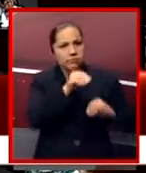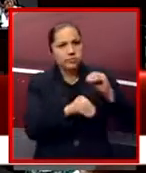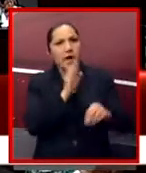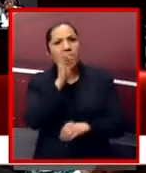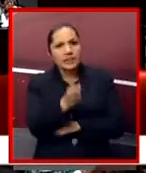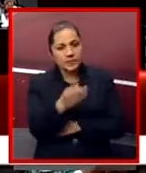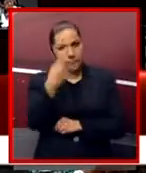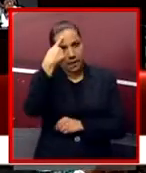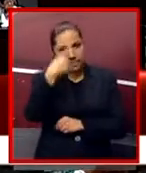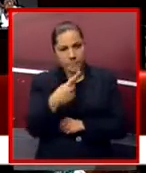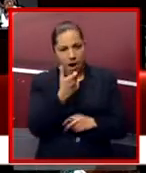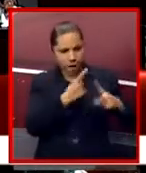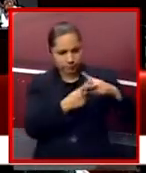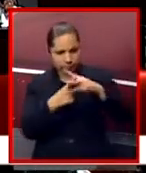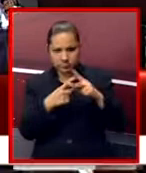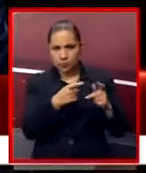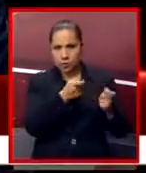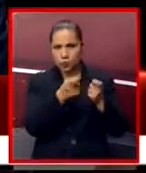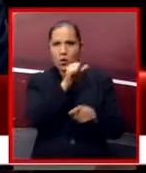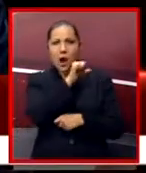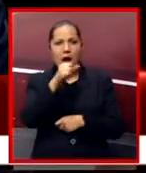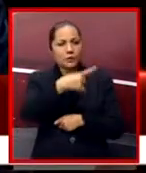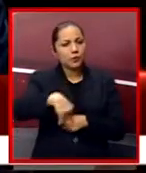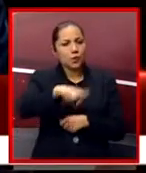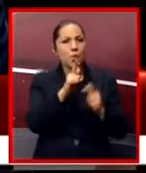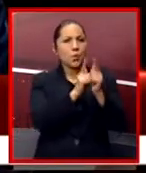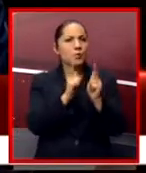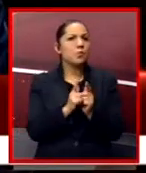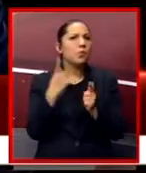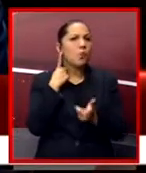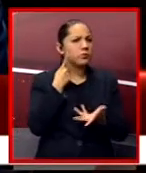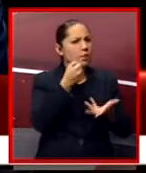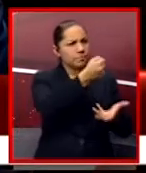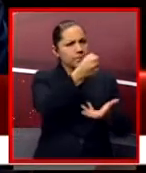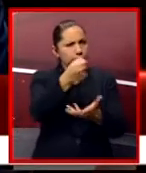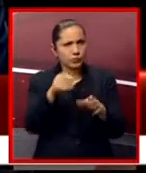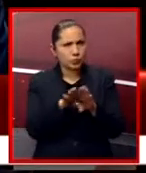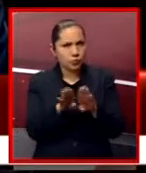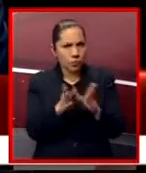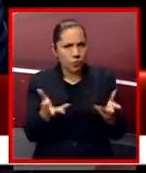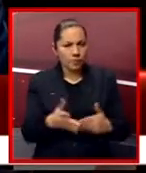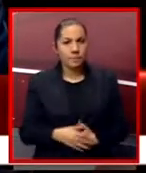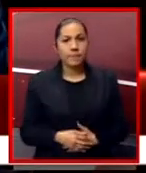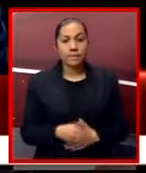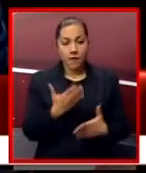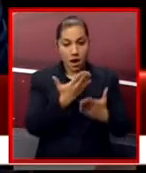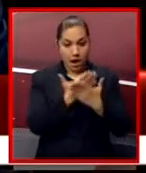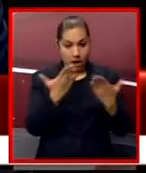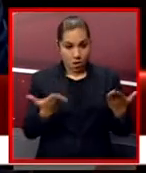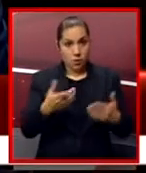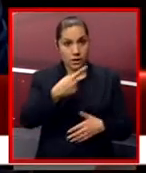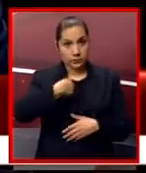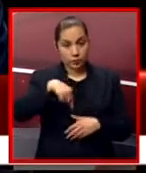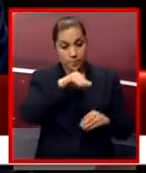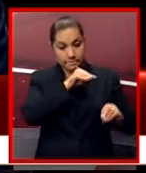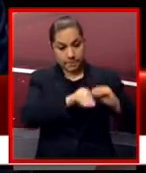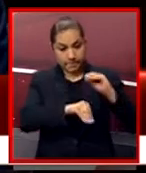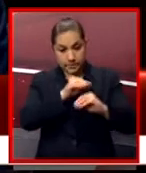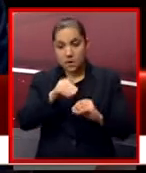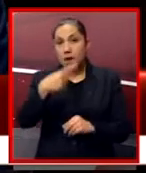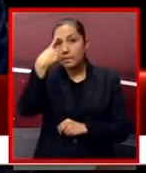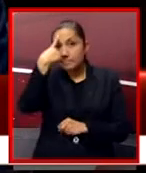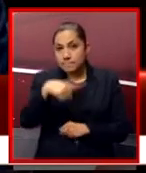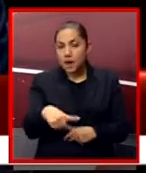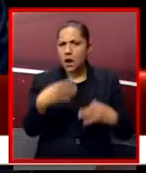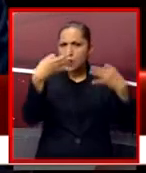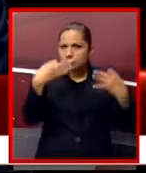partidos políticos. La política económica de nuestro país tiene que ser planeada, diseñada y ejecutada con gran